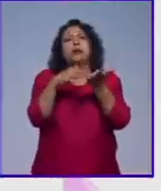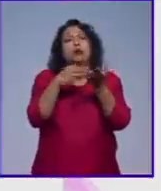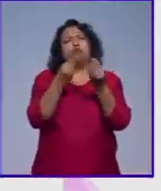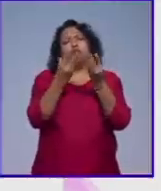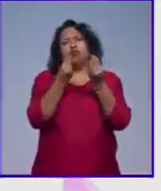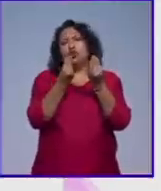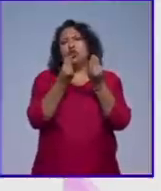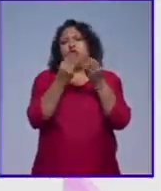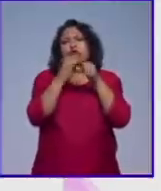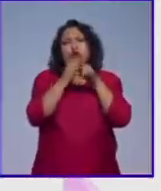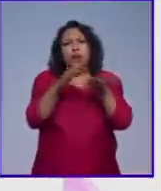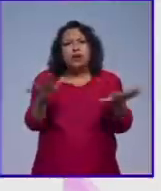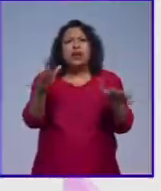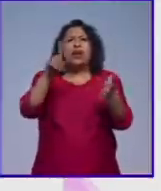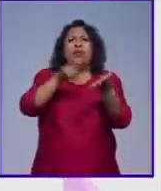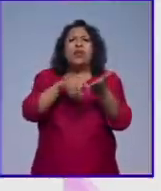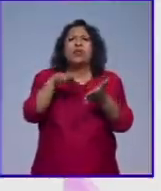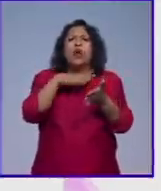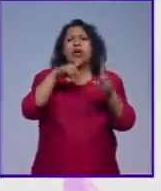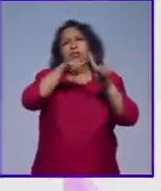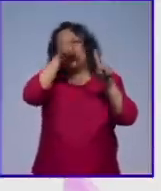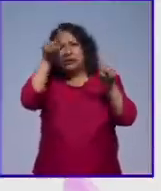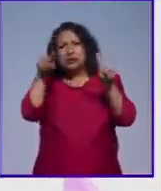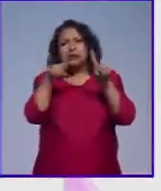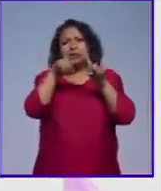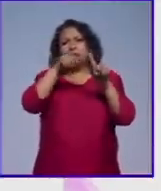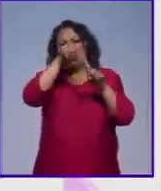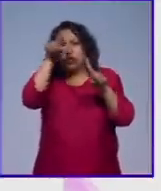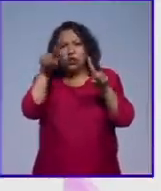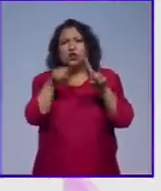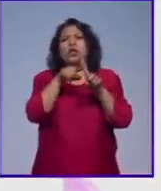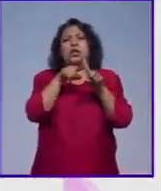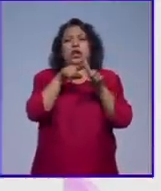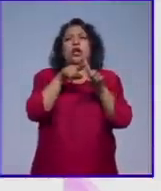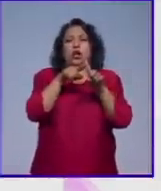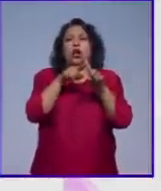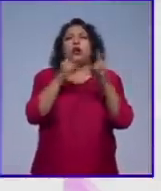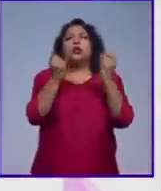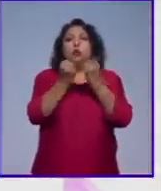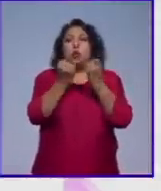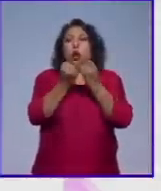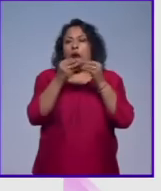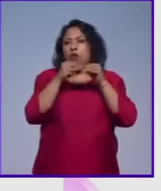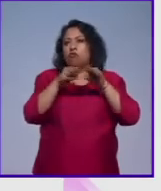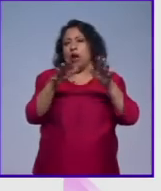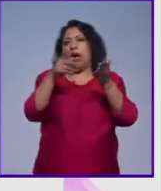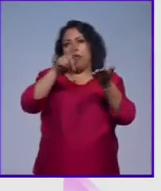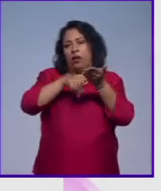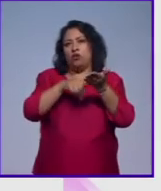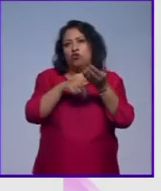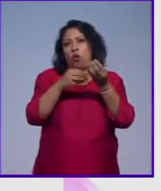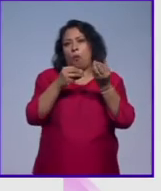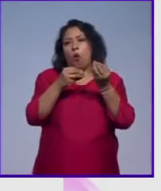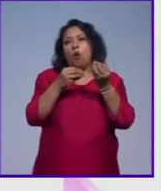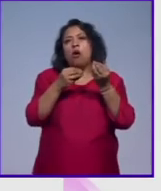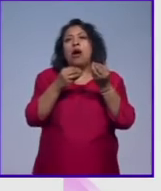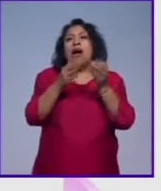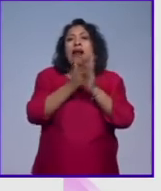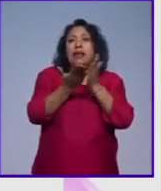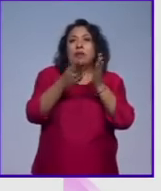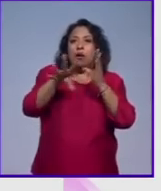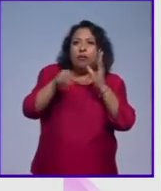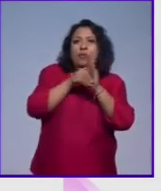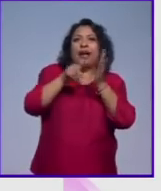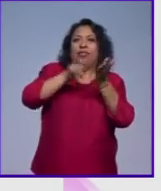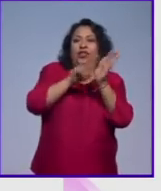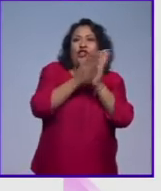amplio, formado por ciclos que a su vez son bastante amplios. Podríamos decir que es un libro con libros